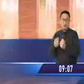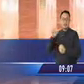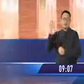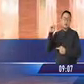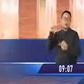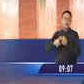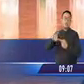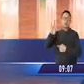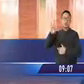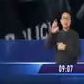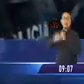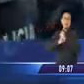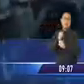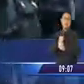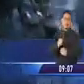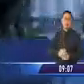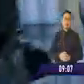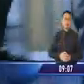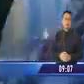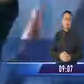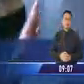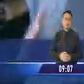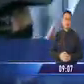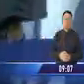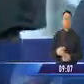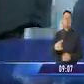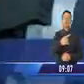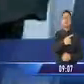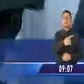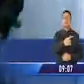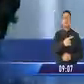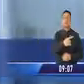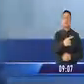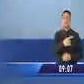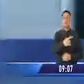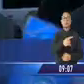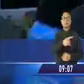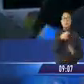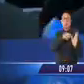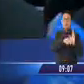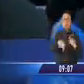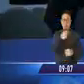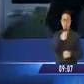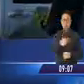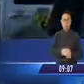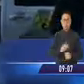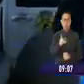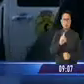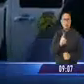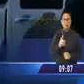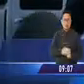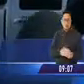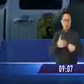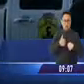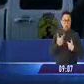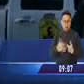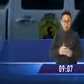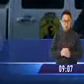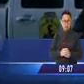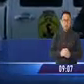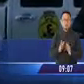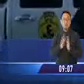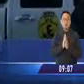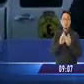5 a 7 años. Wilman Terán y su abogado lo niegan todo y señalan que inmediatamente presentarán un